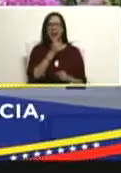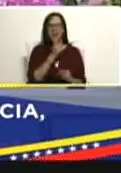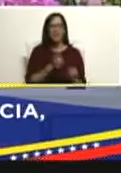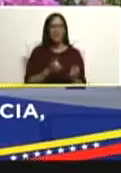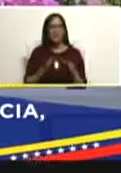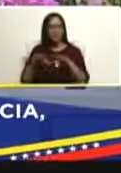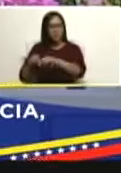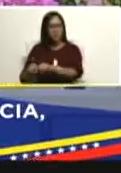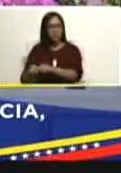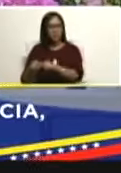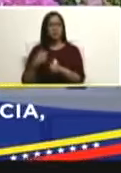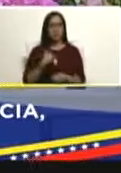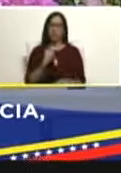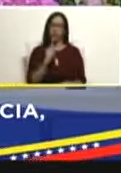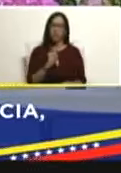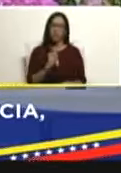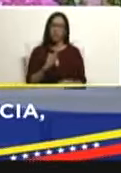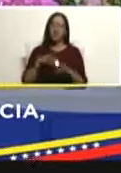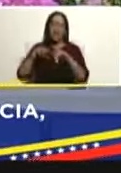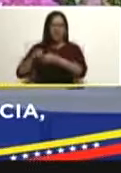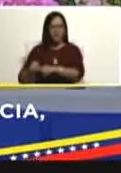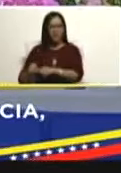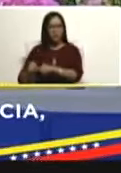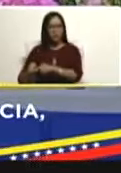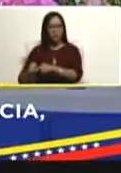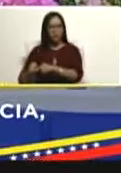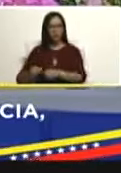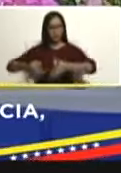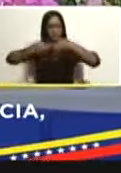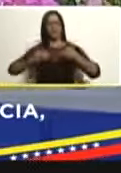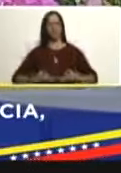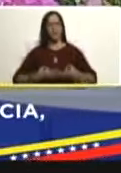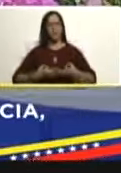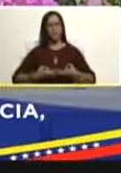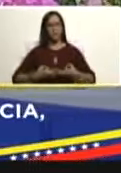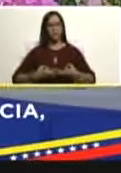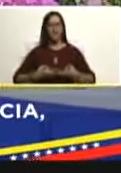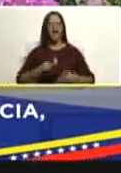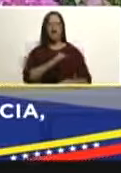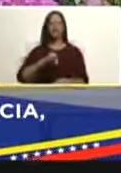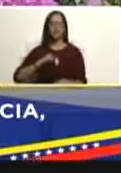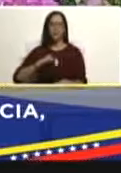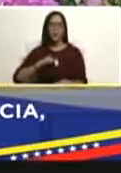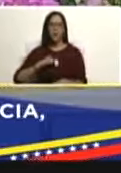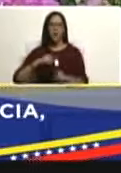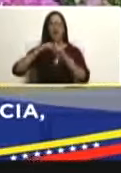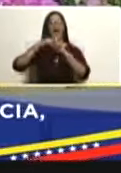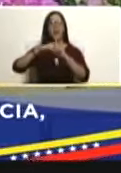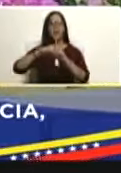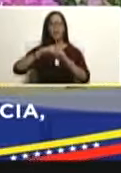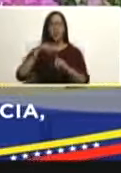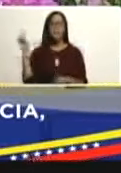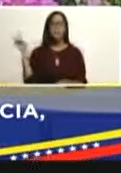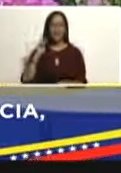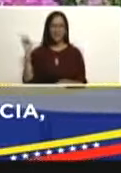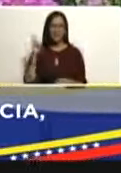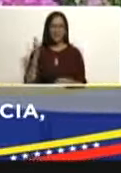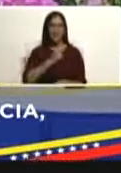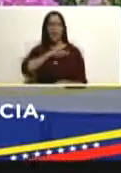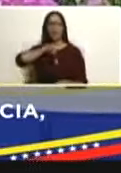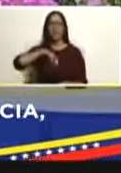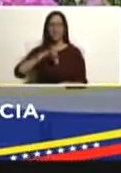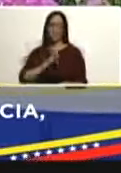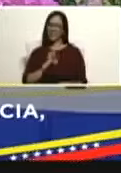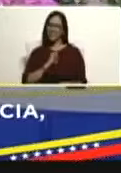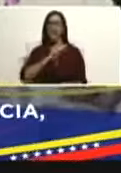aferramos? Yo digo, aferrémonos firmemente a lo que somos, a lo afirmativo venezolano, a nuestra identidad,